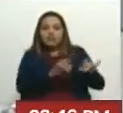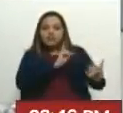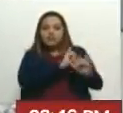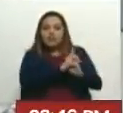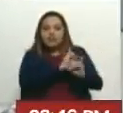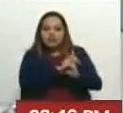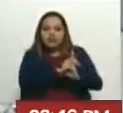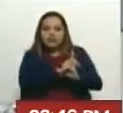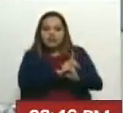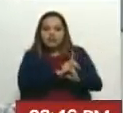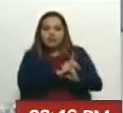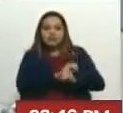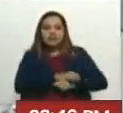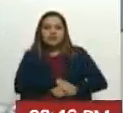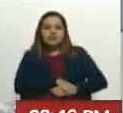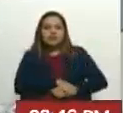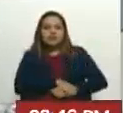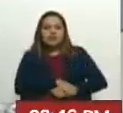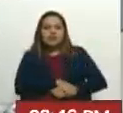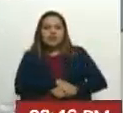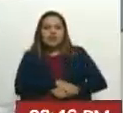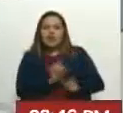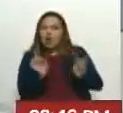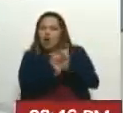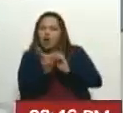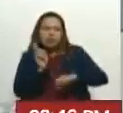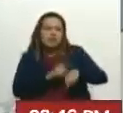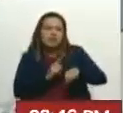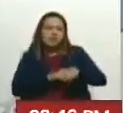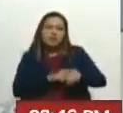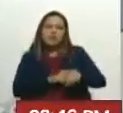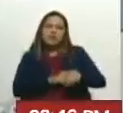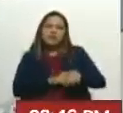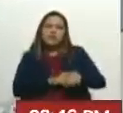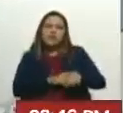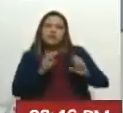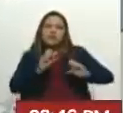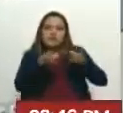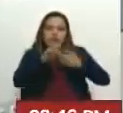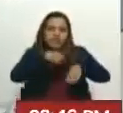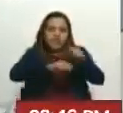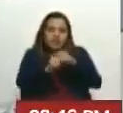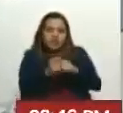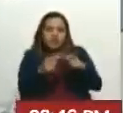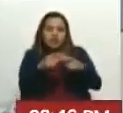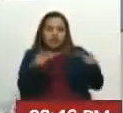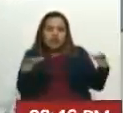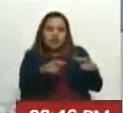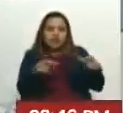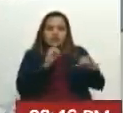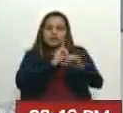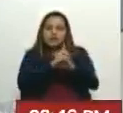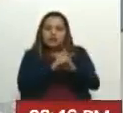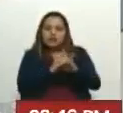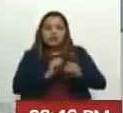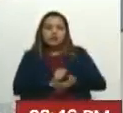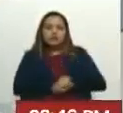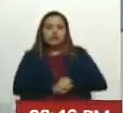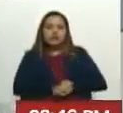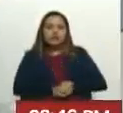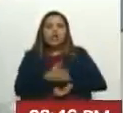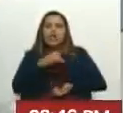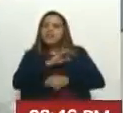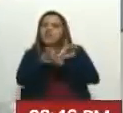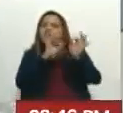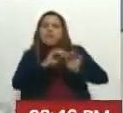si no me equivoco, muy pronto se van a estar, para no comprometerme con fechas, muy pronto van a estarse vendiendo las entradas a través de la página web. Tienen una manera